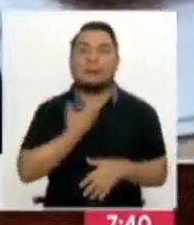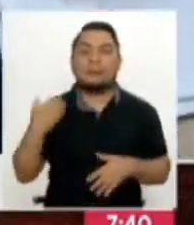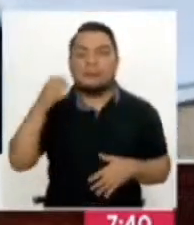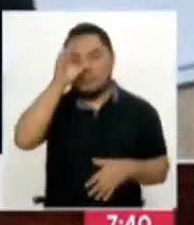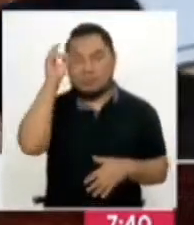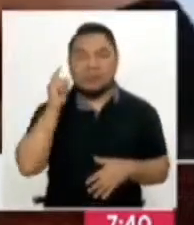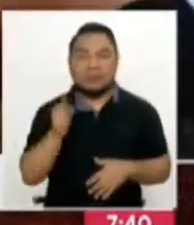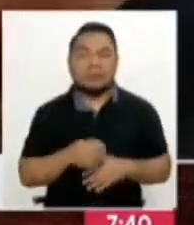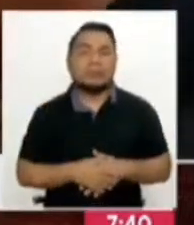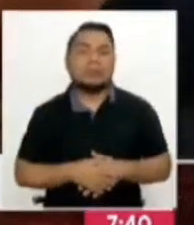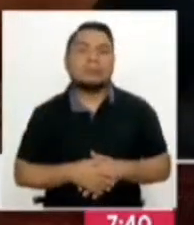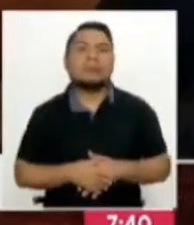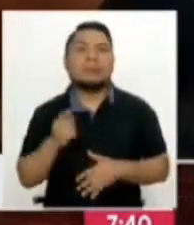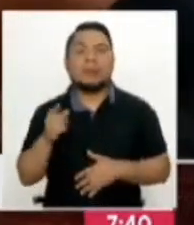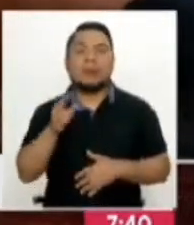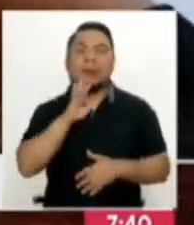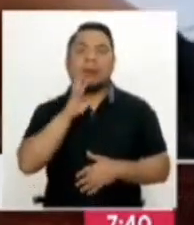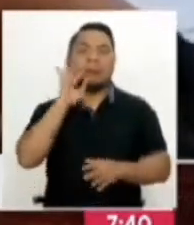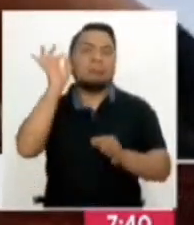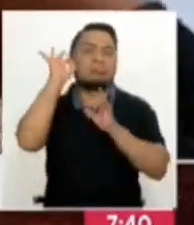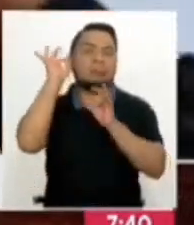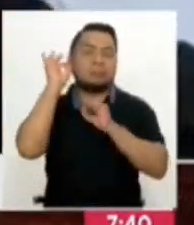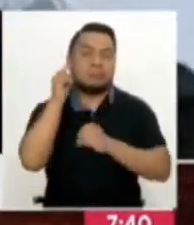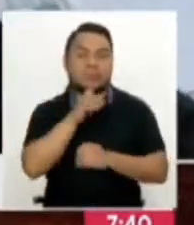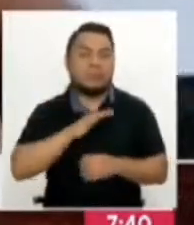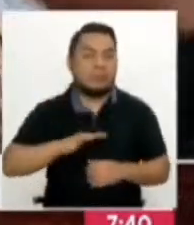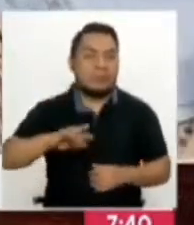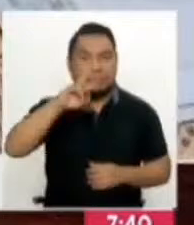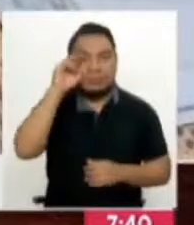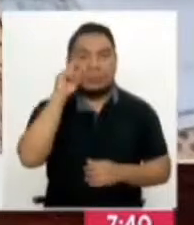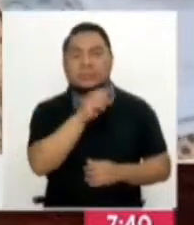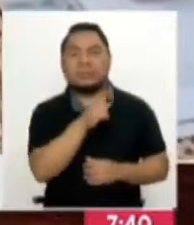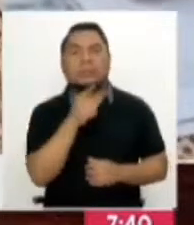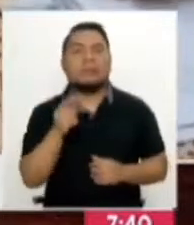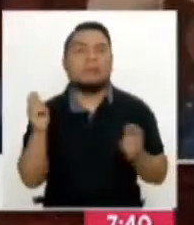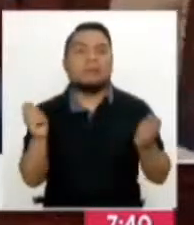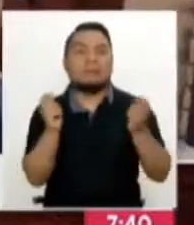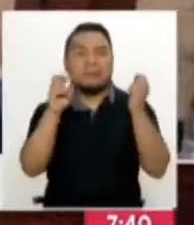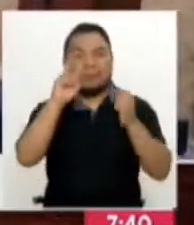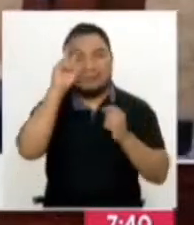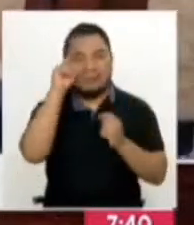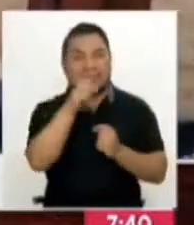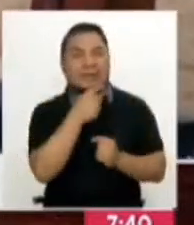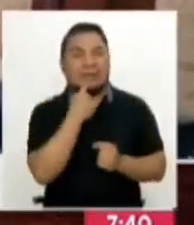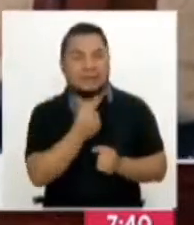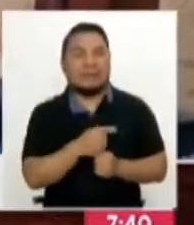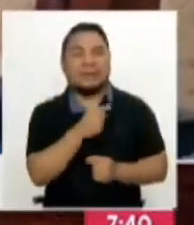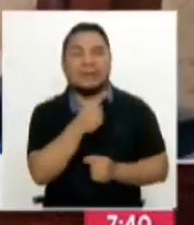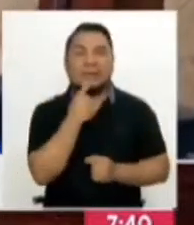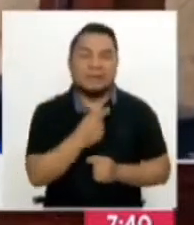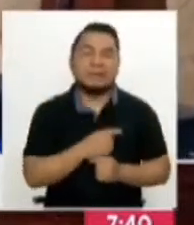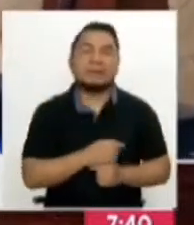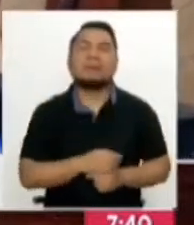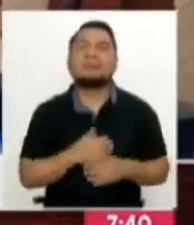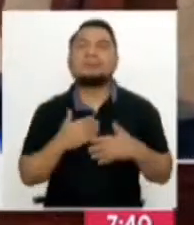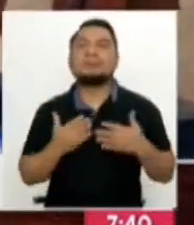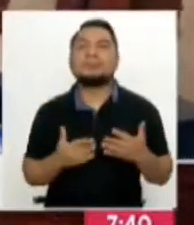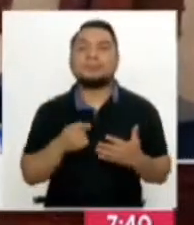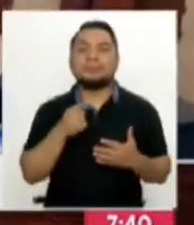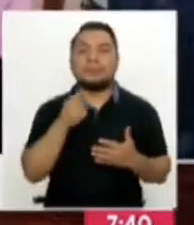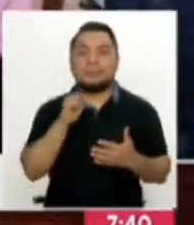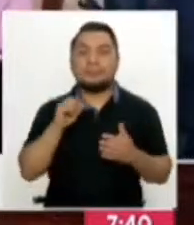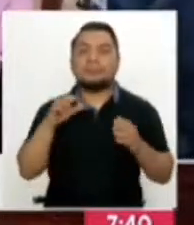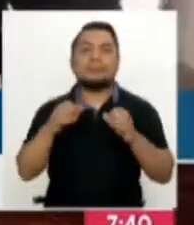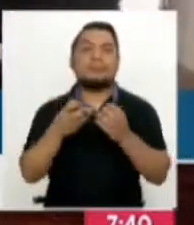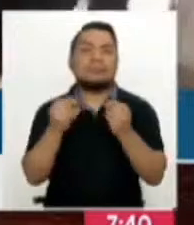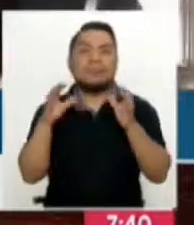República en su discurso a la Nación en Fiestas Patrias, enumeró la captura